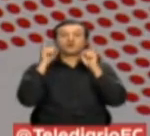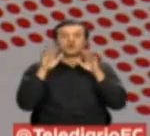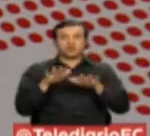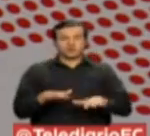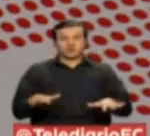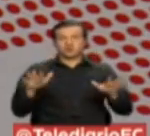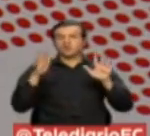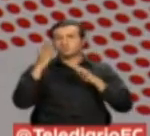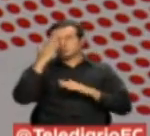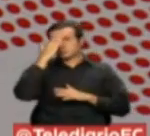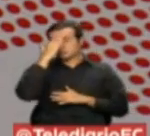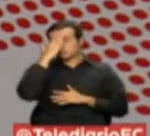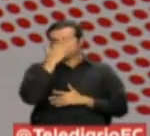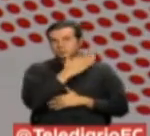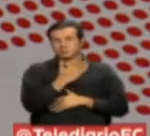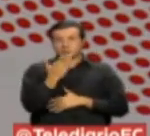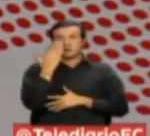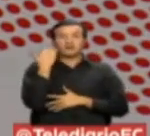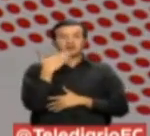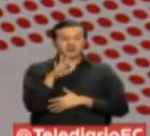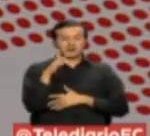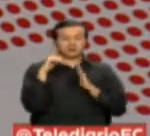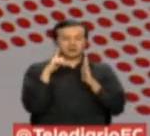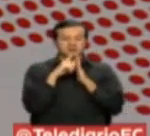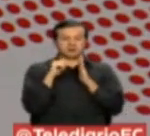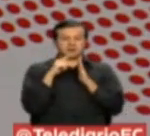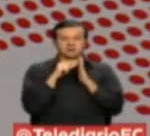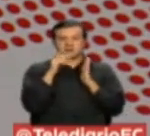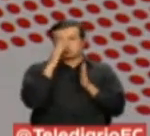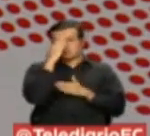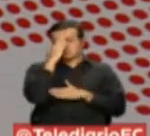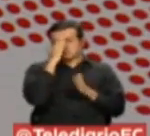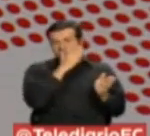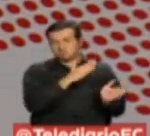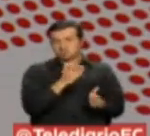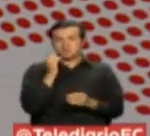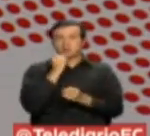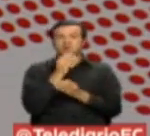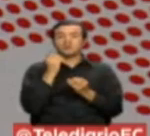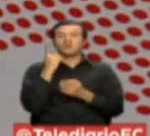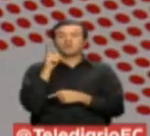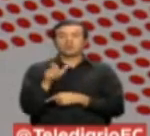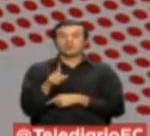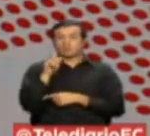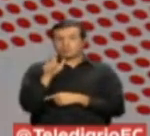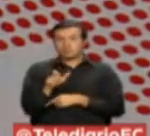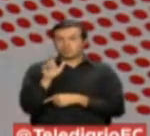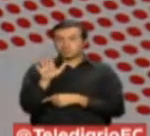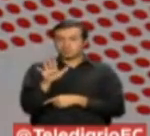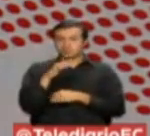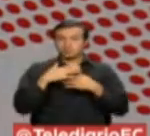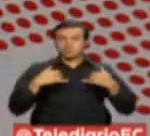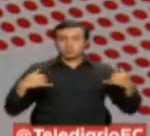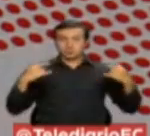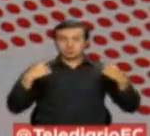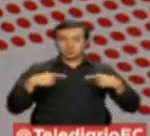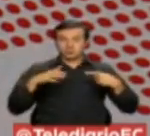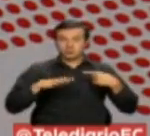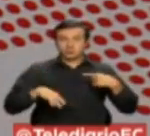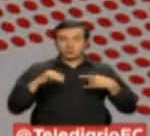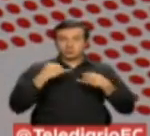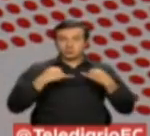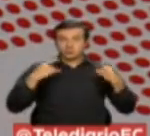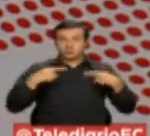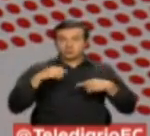sea, sabía el Servicio de Rentas Internas y podía reportar esa información cuando una persona movía dentro de las fronteras ecuatorianas o dentro del sistema